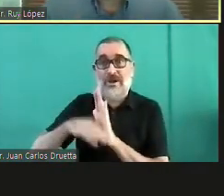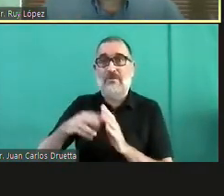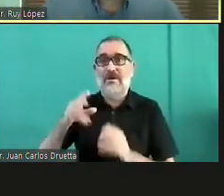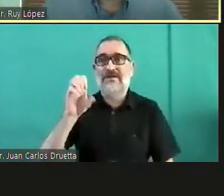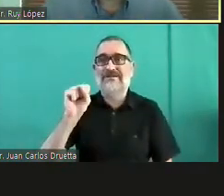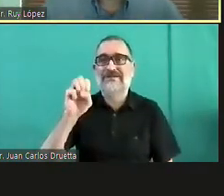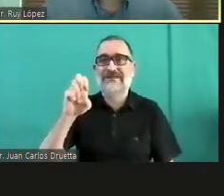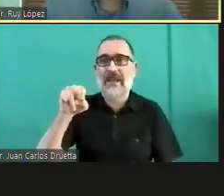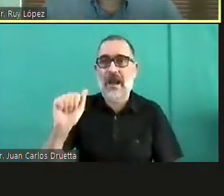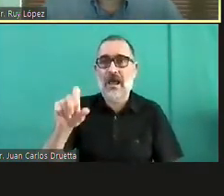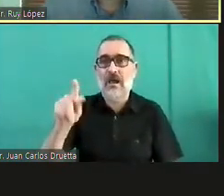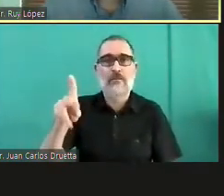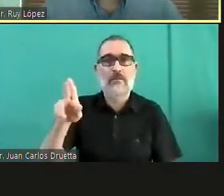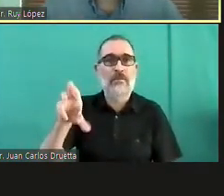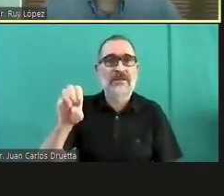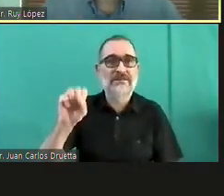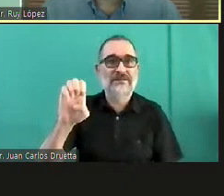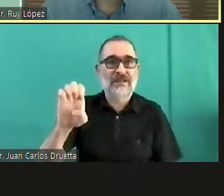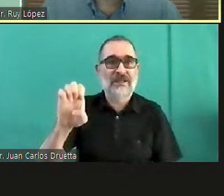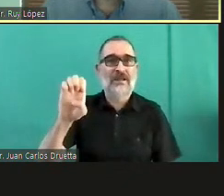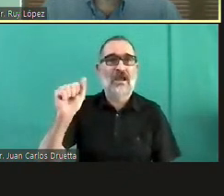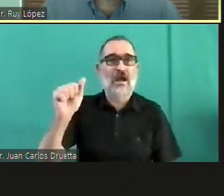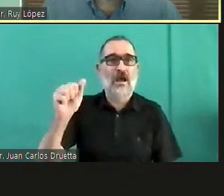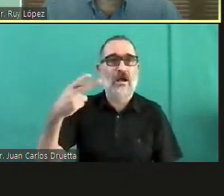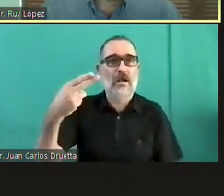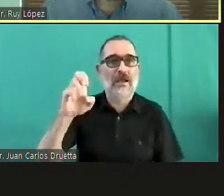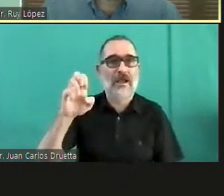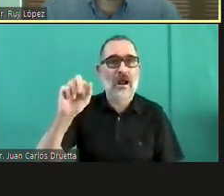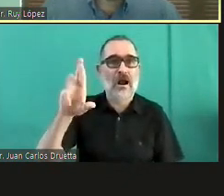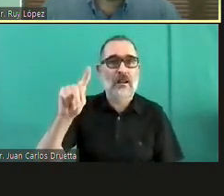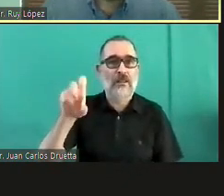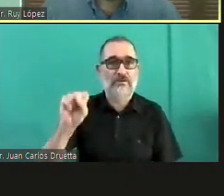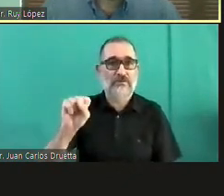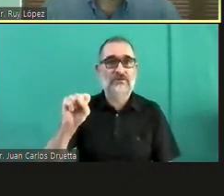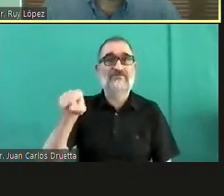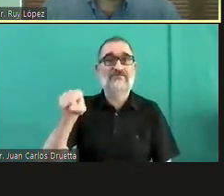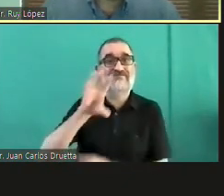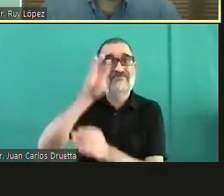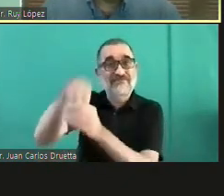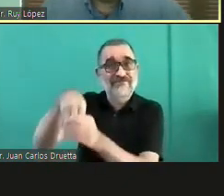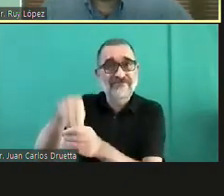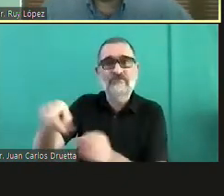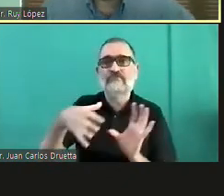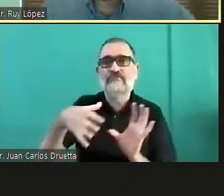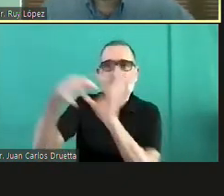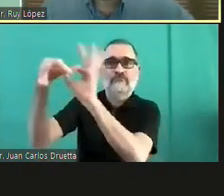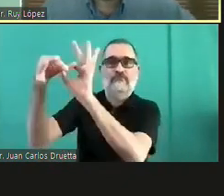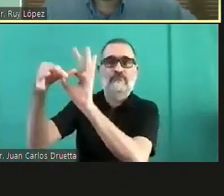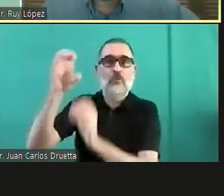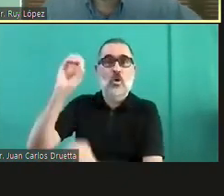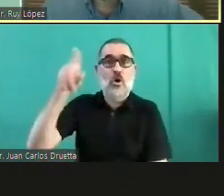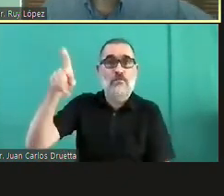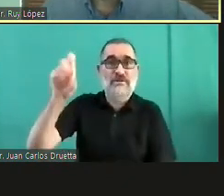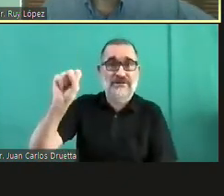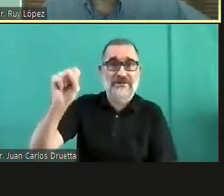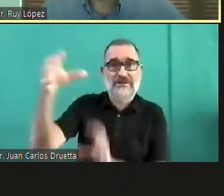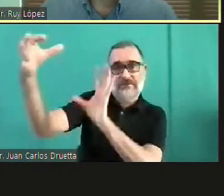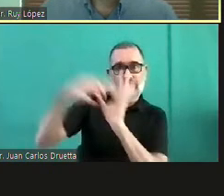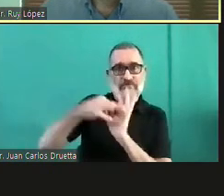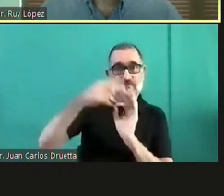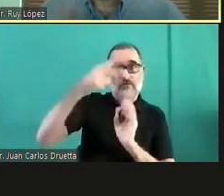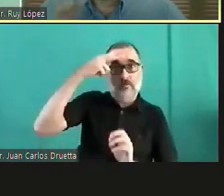el primer nivel de salud al menos en mexico y simplemente en muchos lugares de la región ha estado muy lejano de la acción